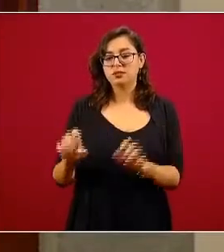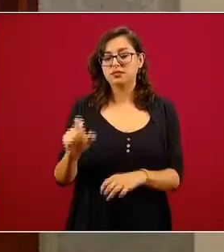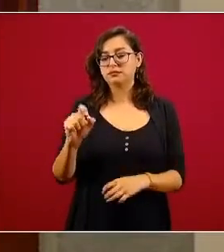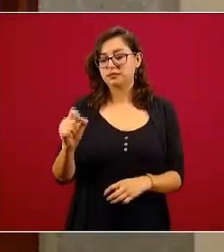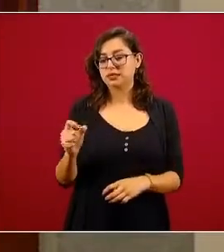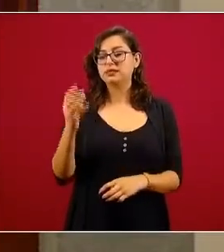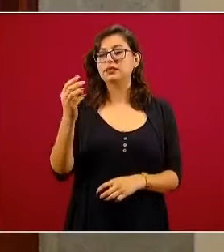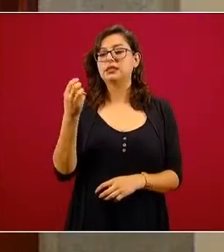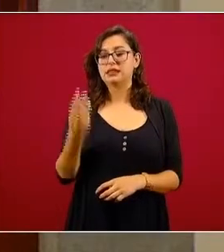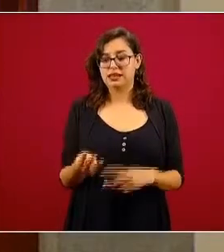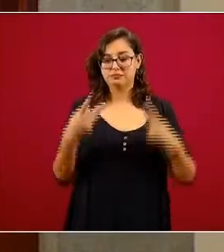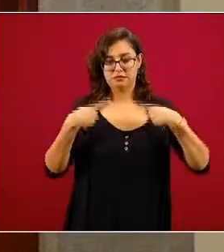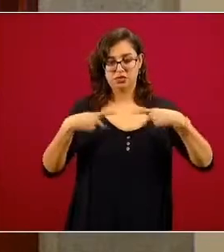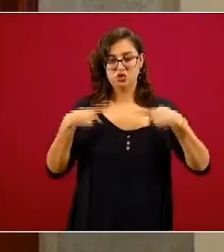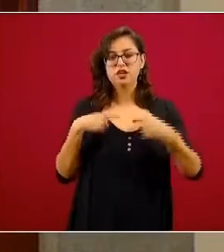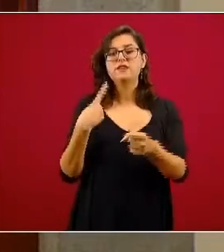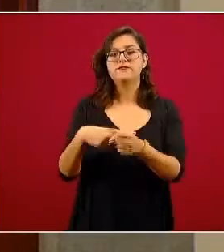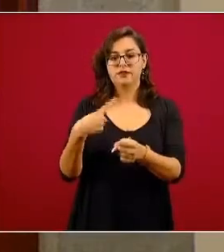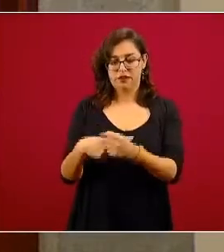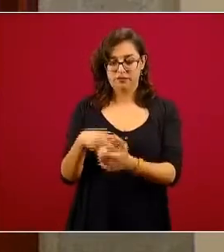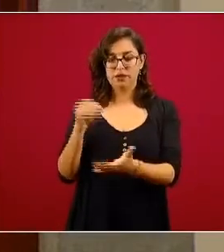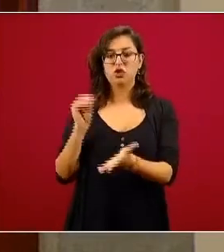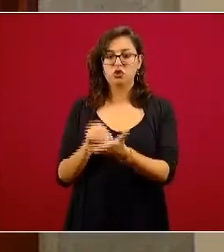38.923 las personas que se estiman